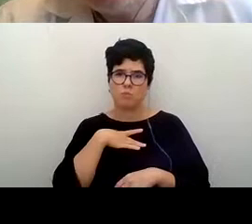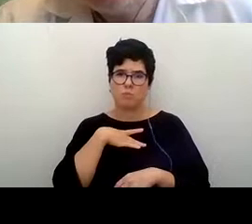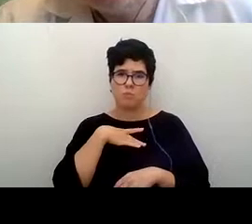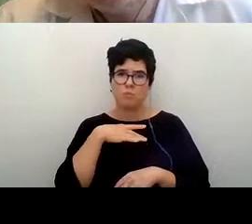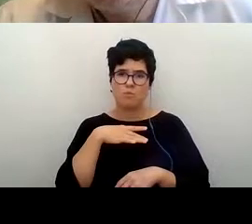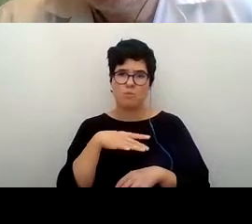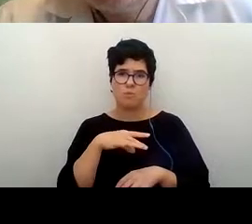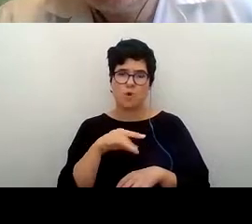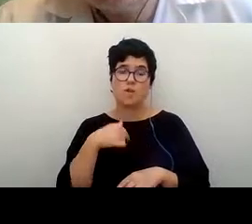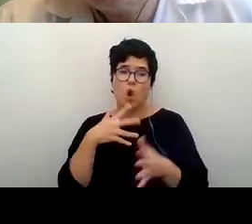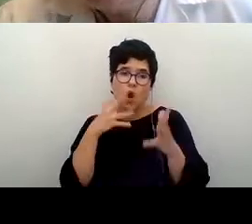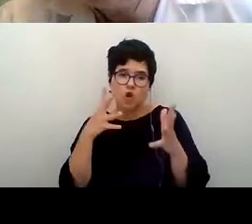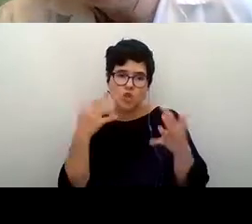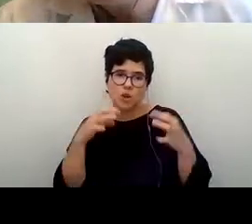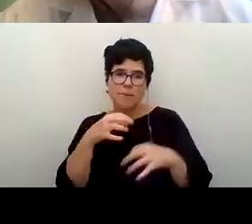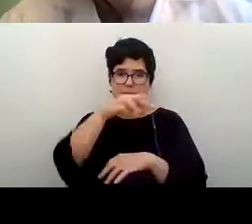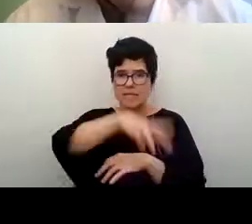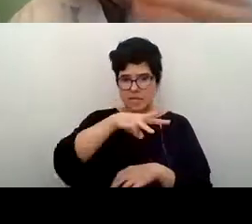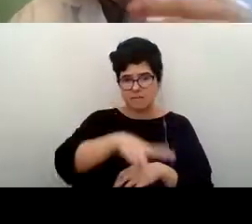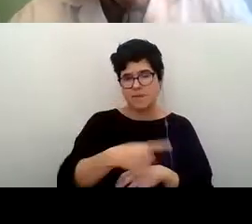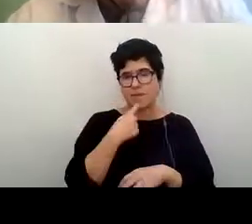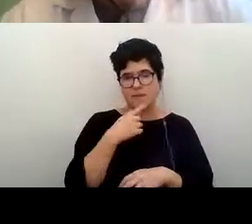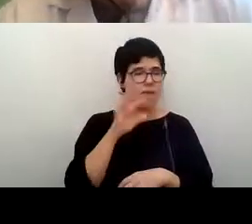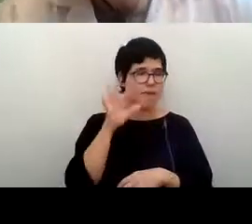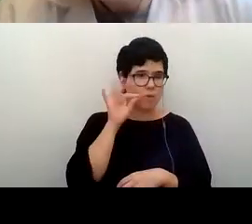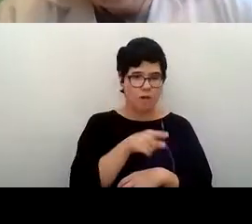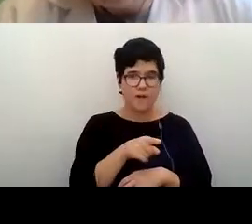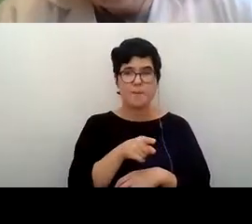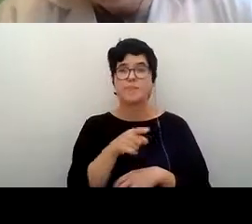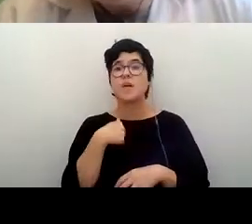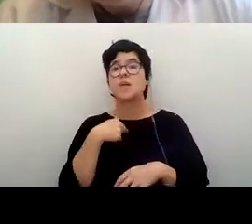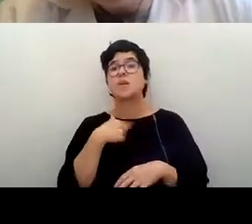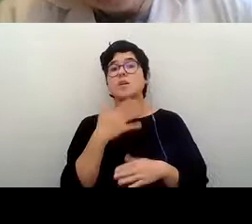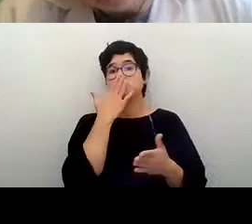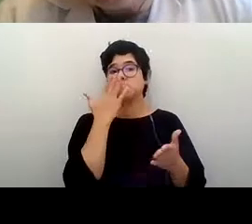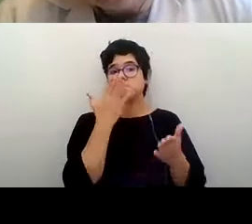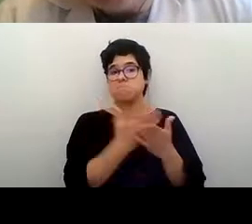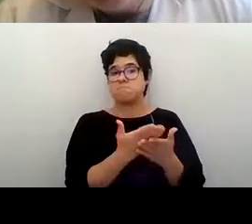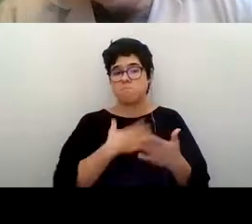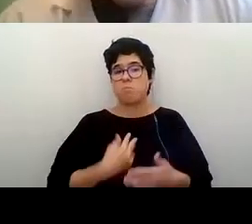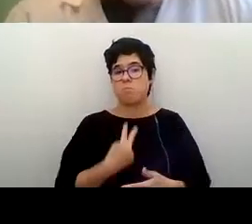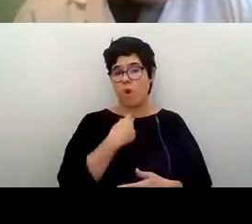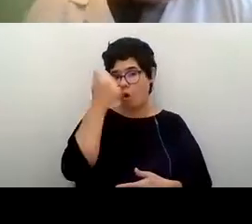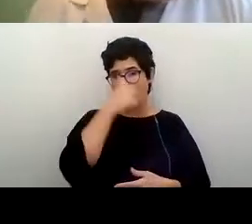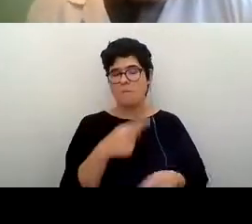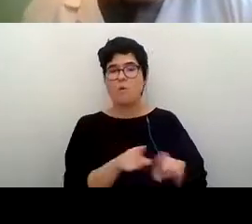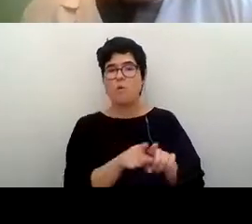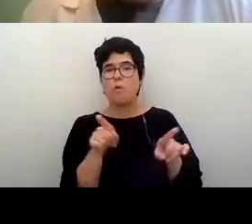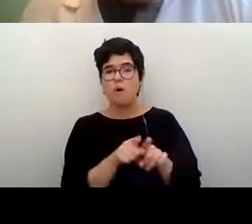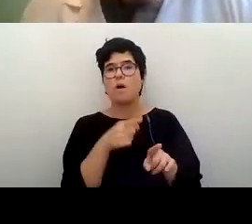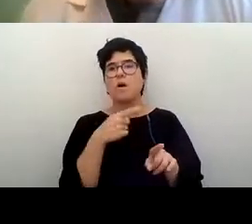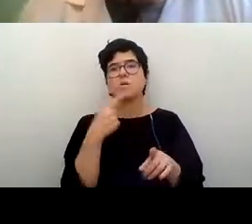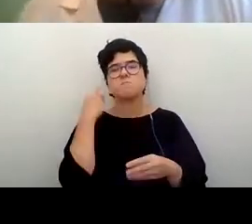caso del calostro, fundamentalmente yo vería, por ejemplo, un plan de choque bastante adecuado después de una